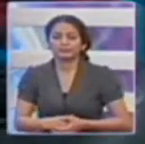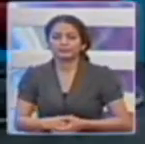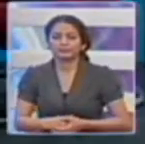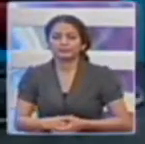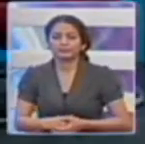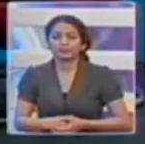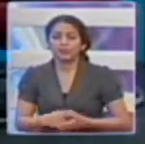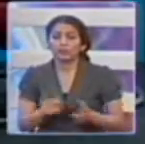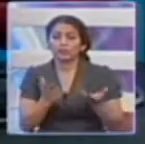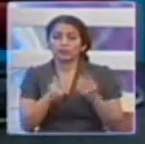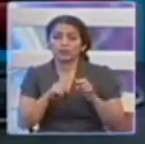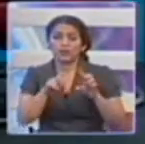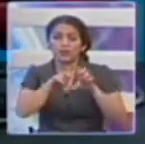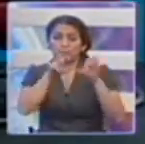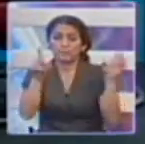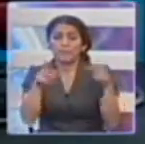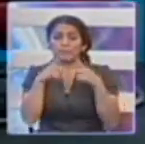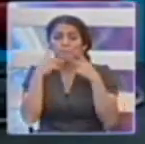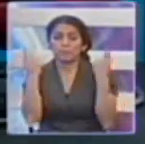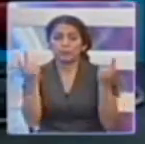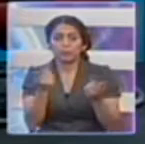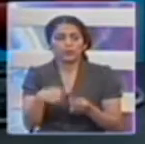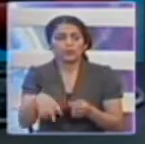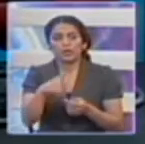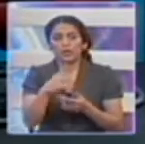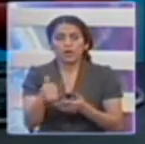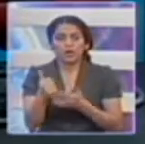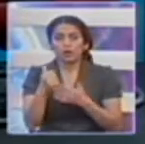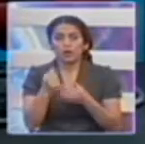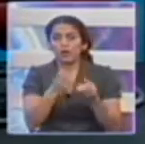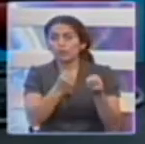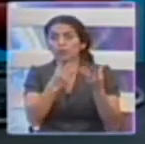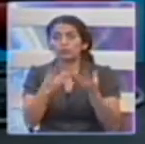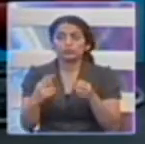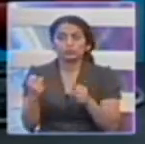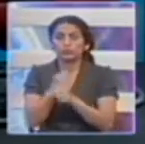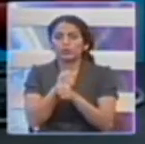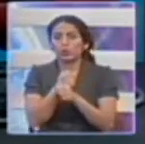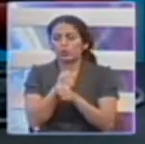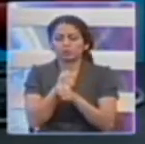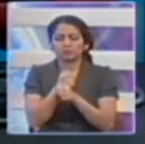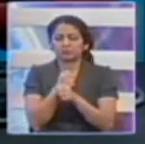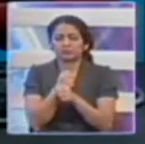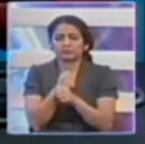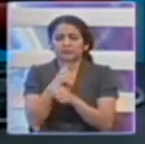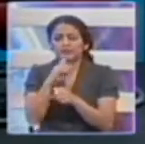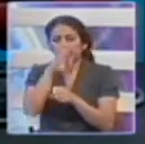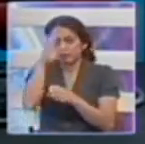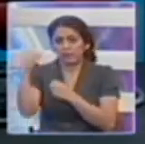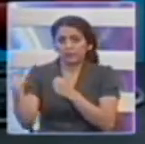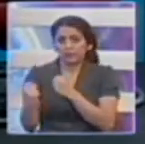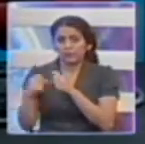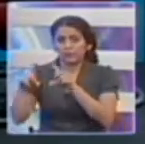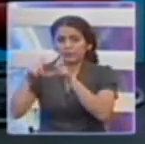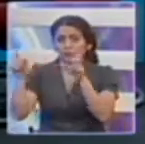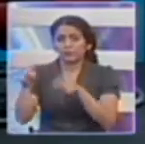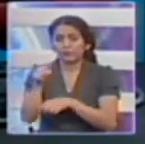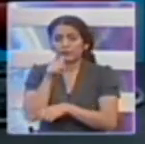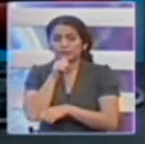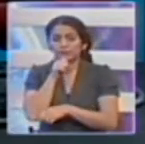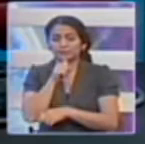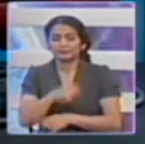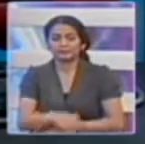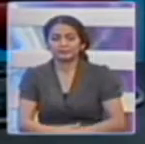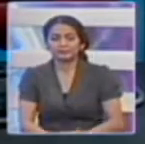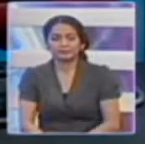sino que más bien se lucra o obtiene recursos del sector privado. Por eso es importante fortalecerlo, y para eso hace falta mecanismos como los que mencionaba en un